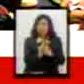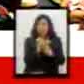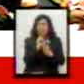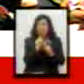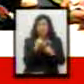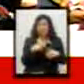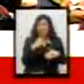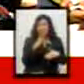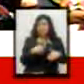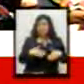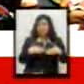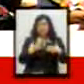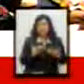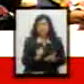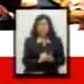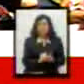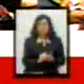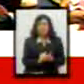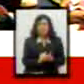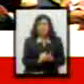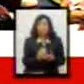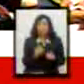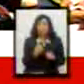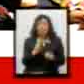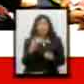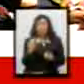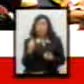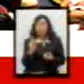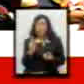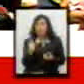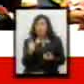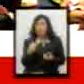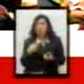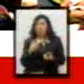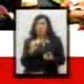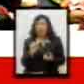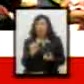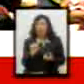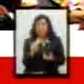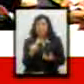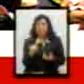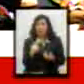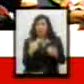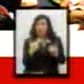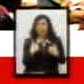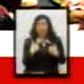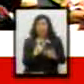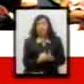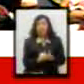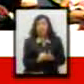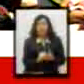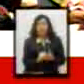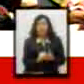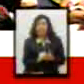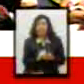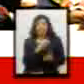posible evitar tanto guaguasi tanta ayuda al adolescente Si tuviera el